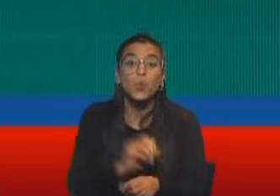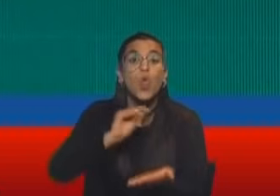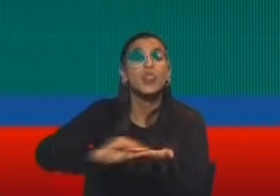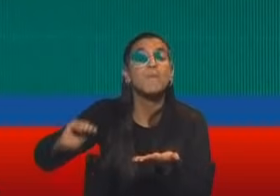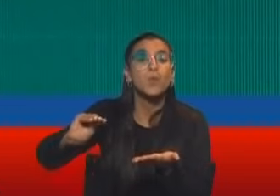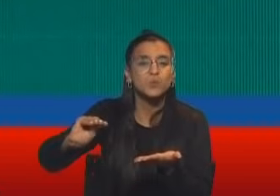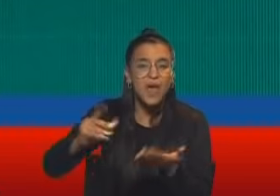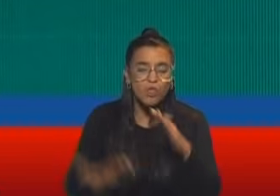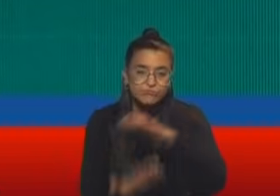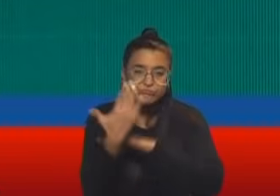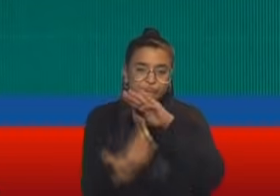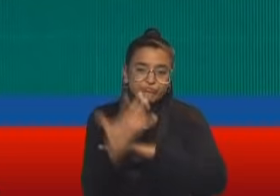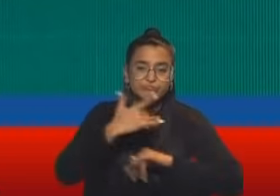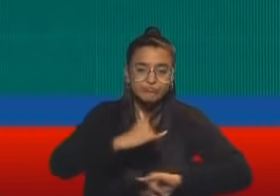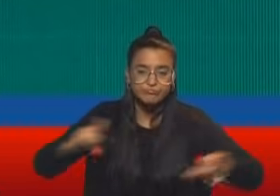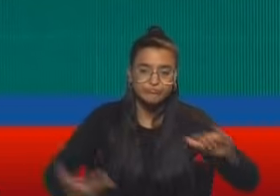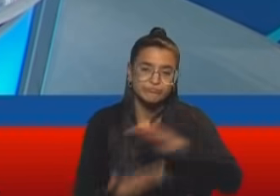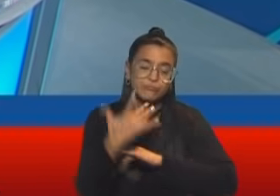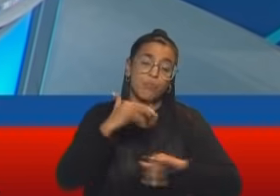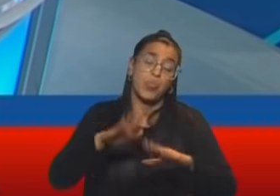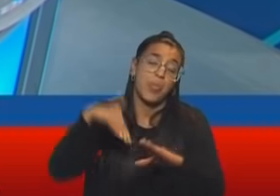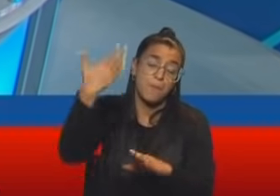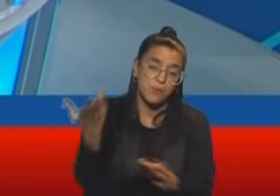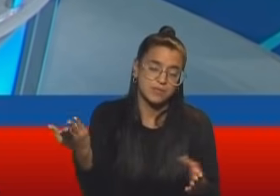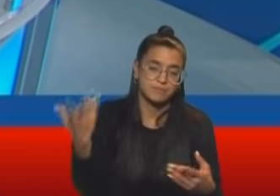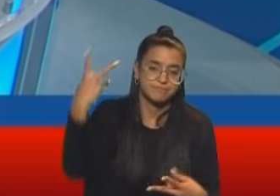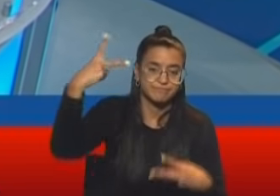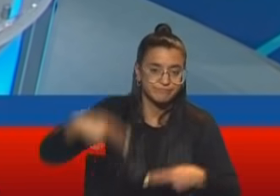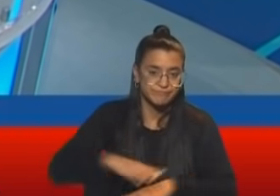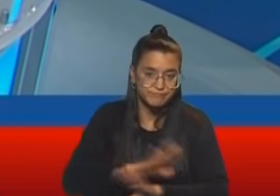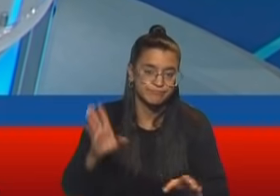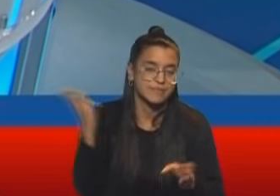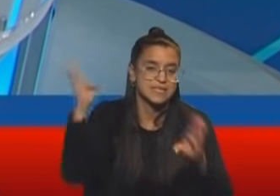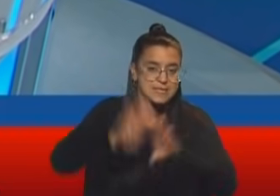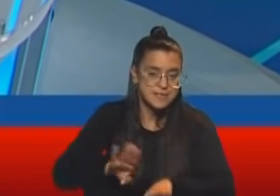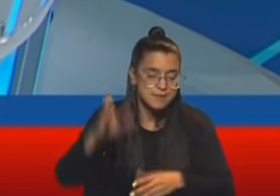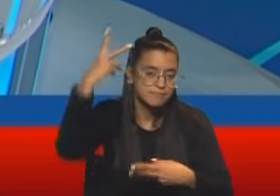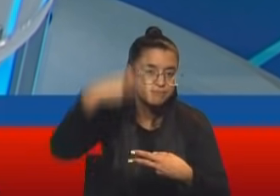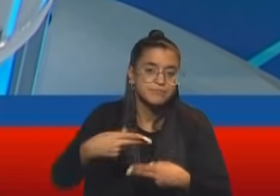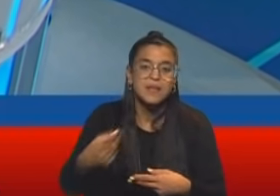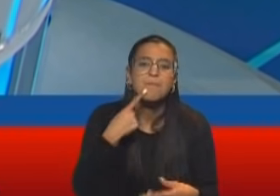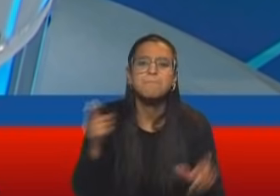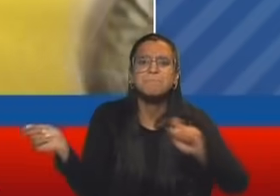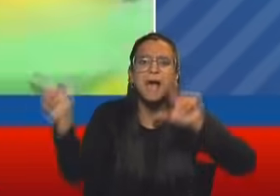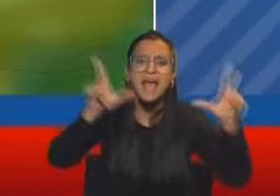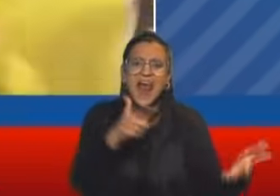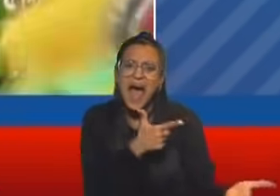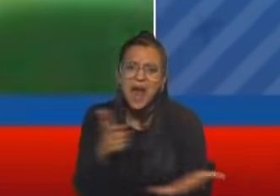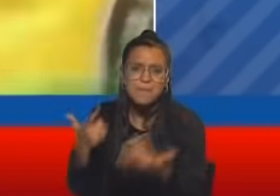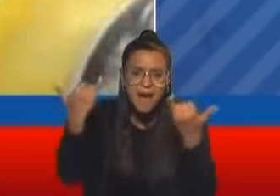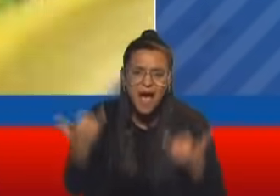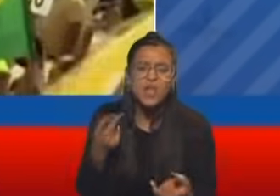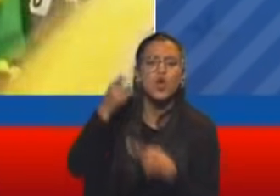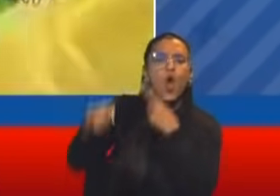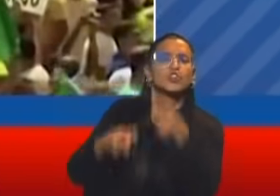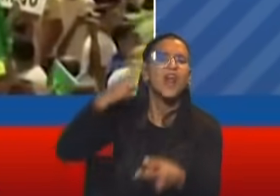diputado que posteaba en sus redes sociales, que después fueron cerradas, ordenaron cerrarlas, imágenes con armas, con mensajes hacia los